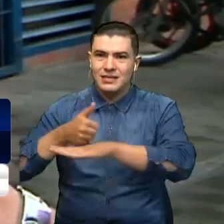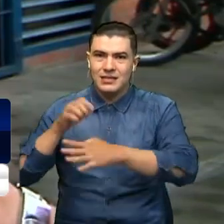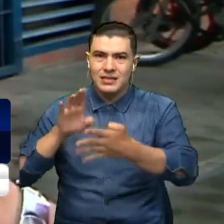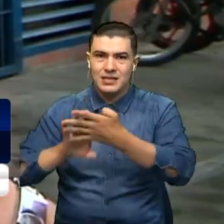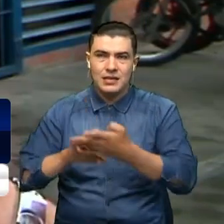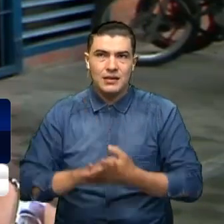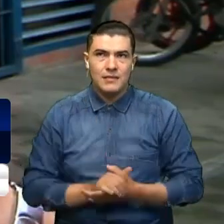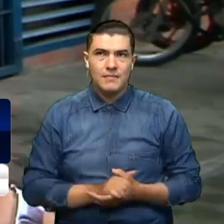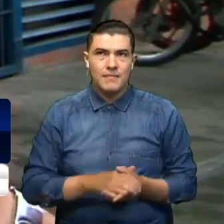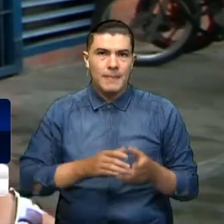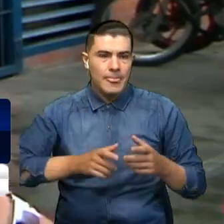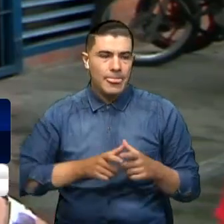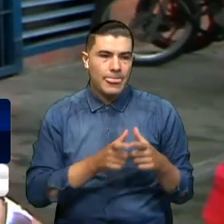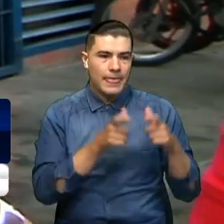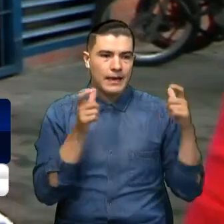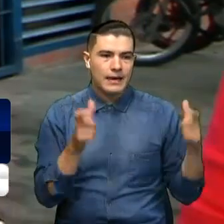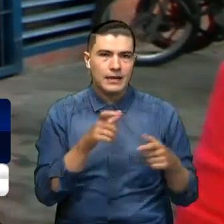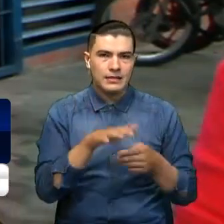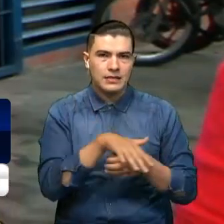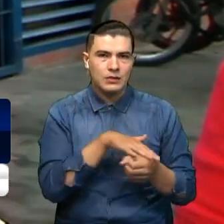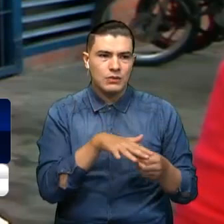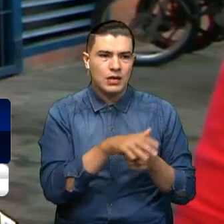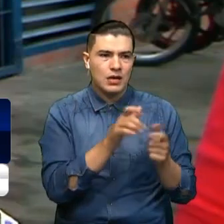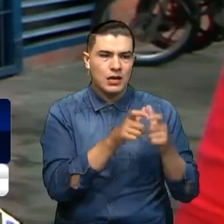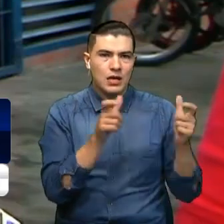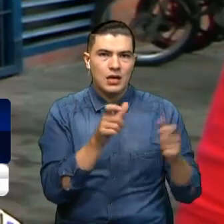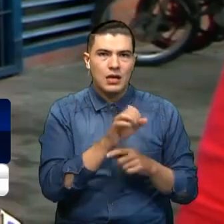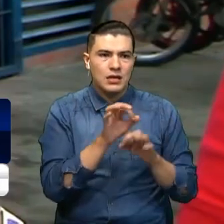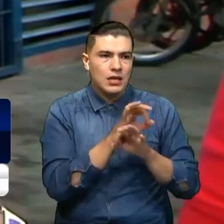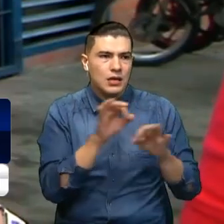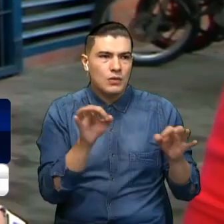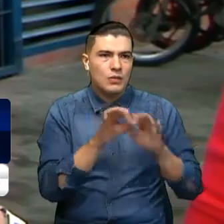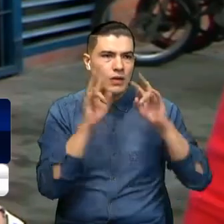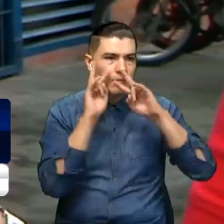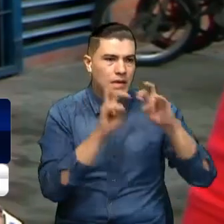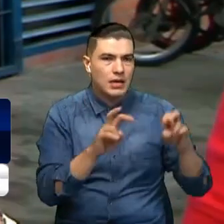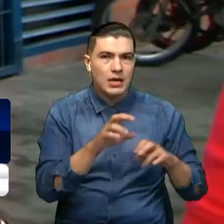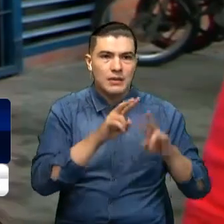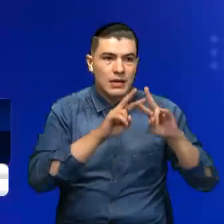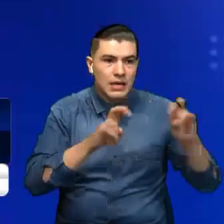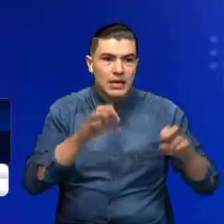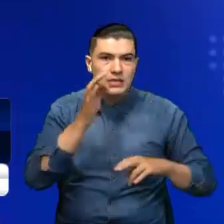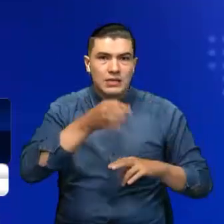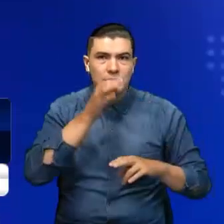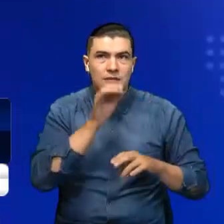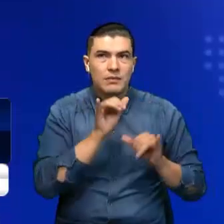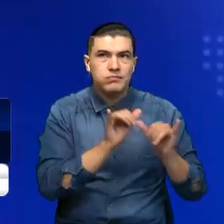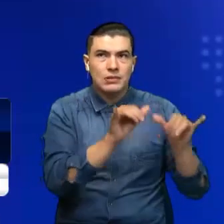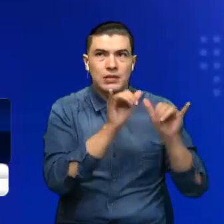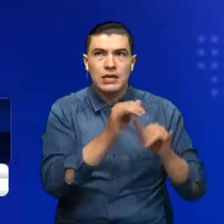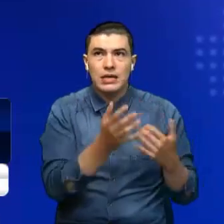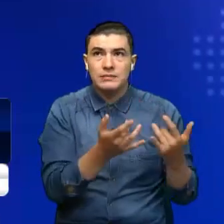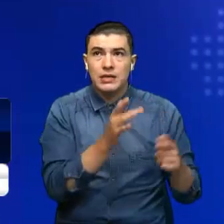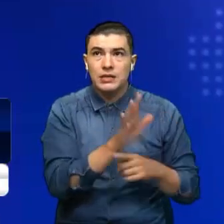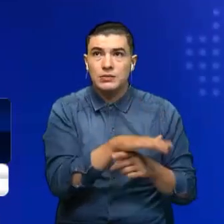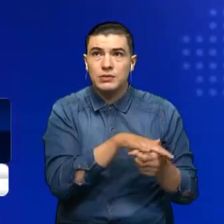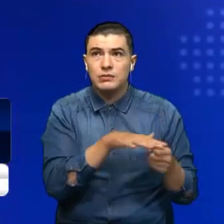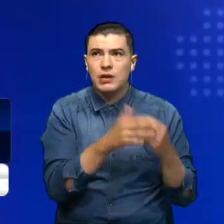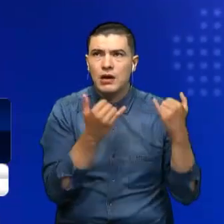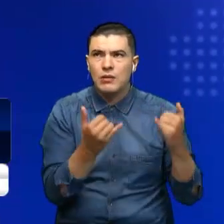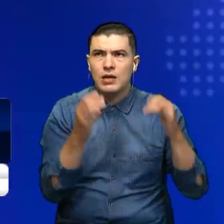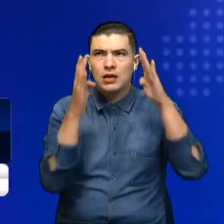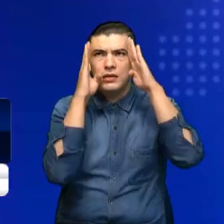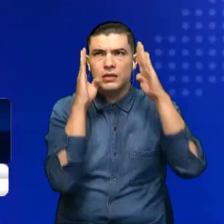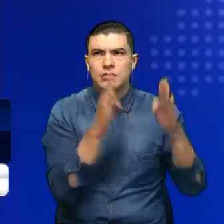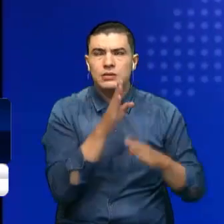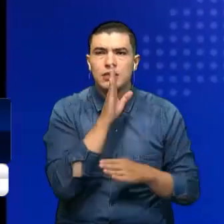hechos y los sucesos que han pasado no llegan a ningún fondo las investigaciones siempre quedan allí se espera que esta situación se atendía